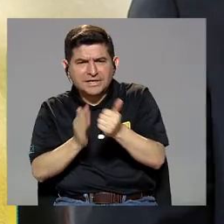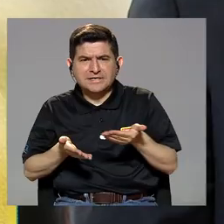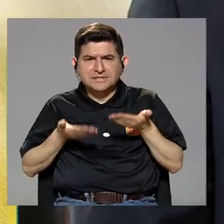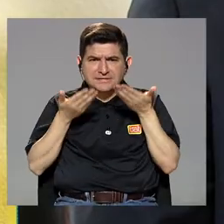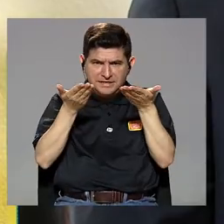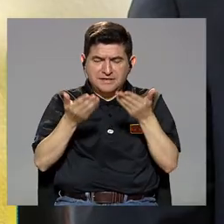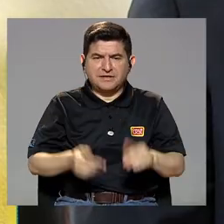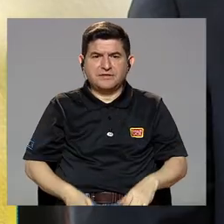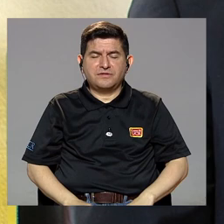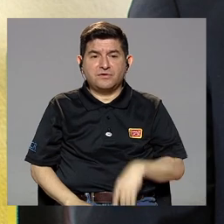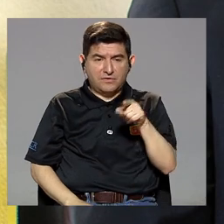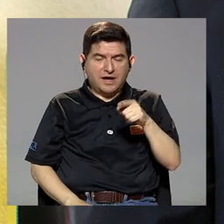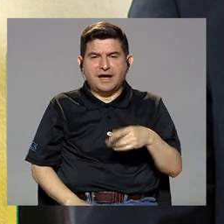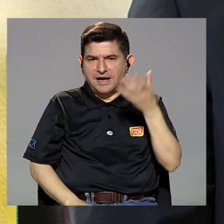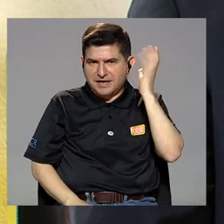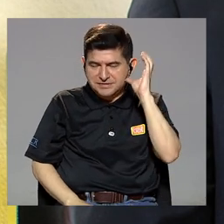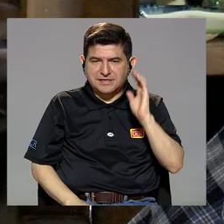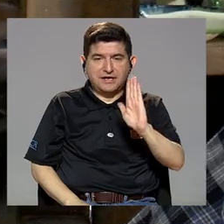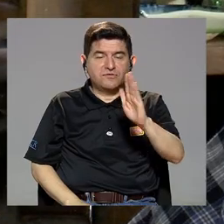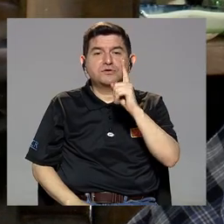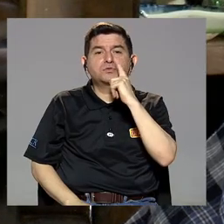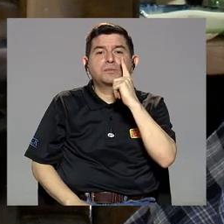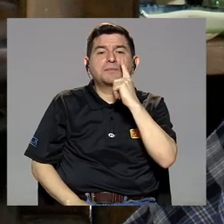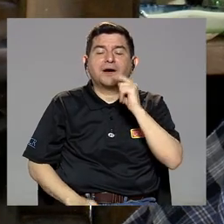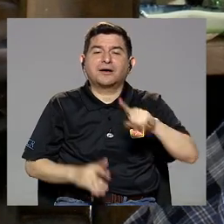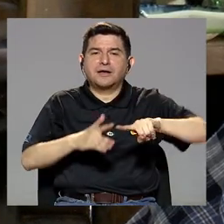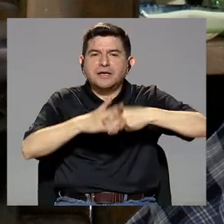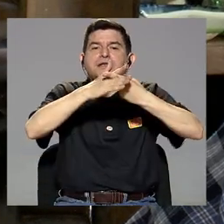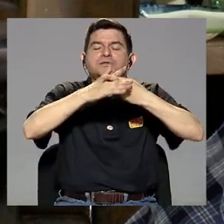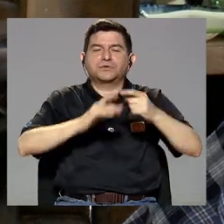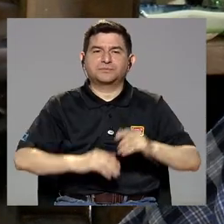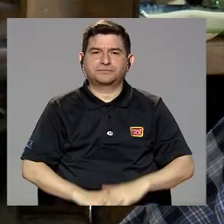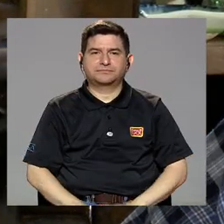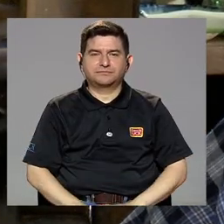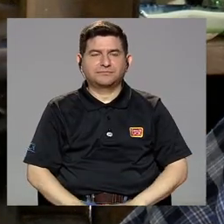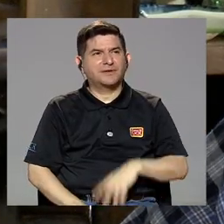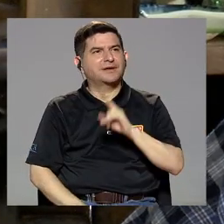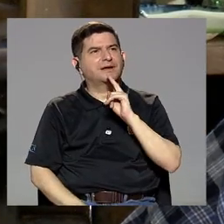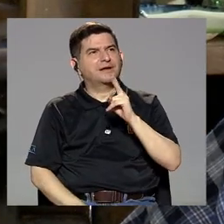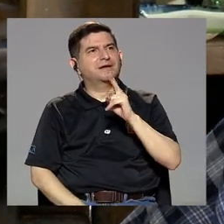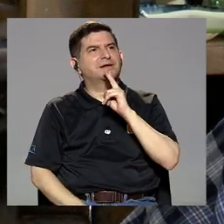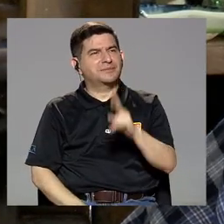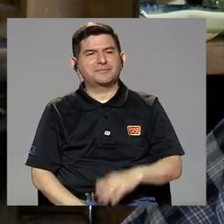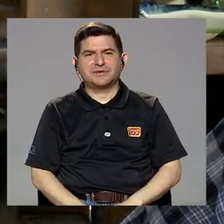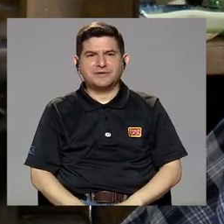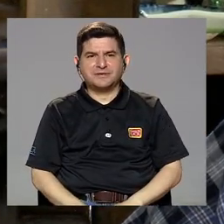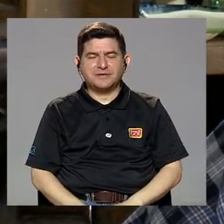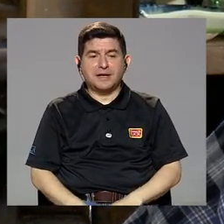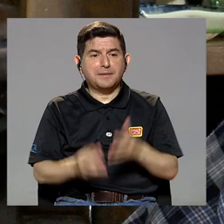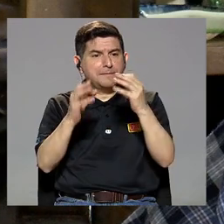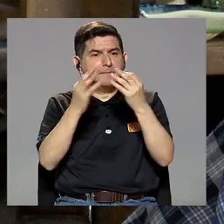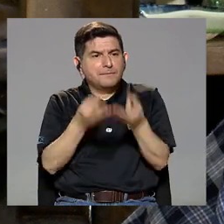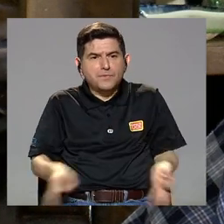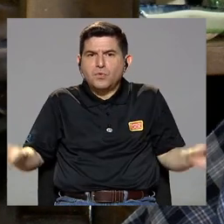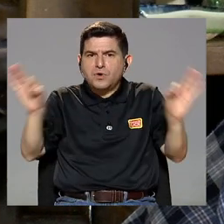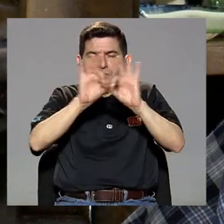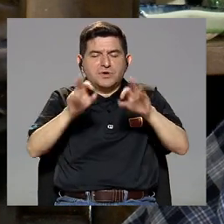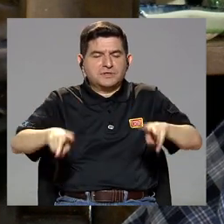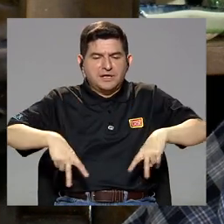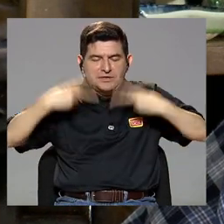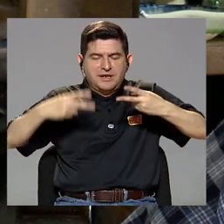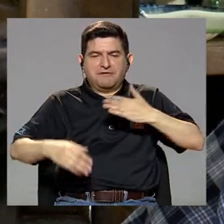a esa radioemisora que fue su papá bueno en realidad ha sido lo fundamental de la